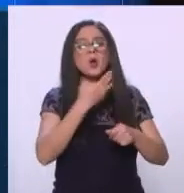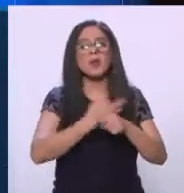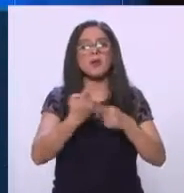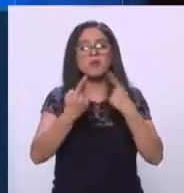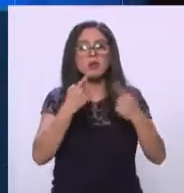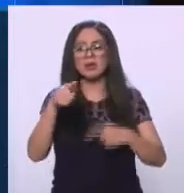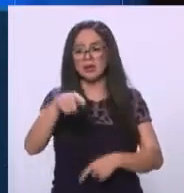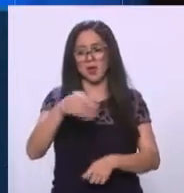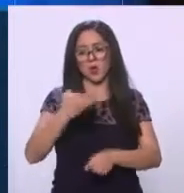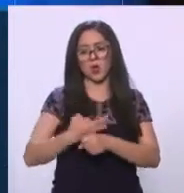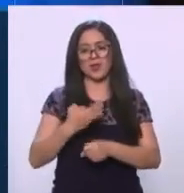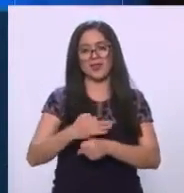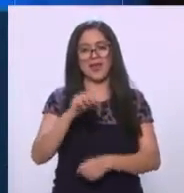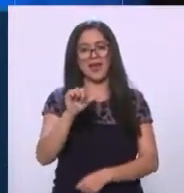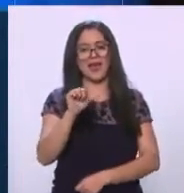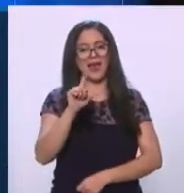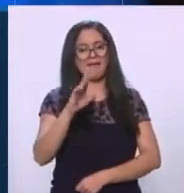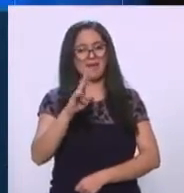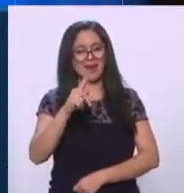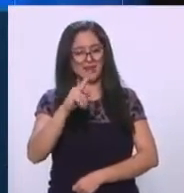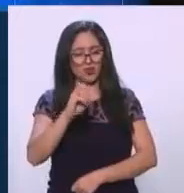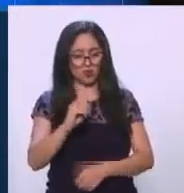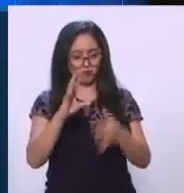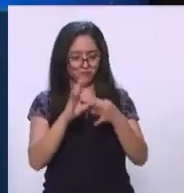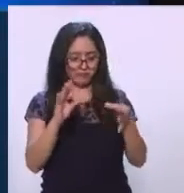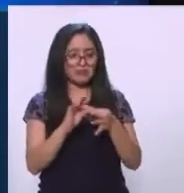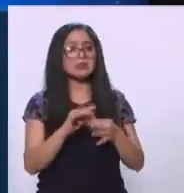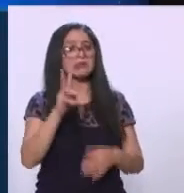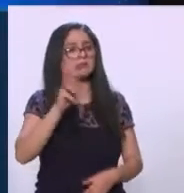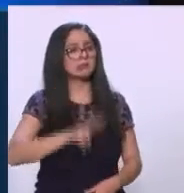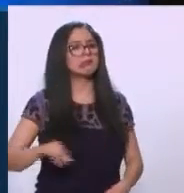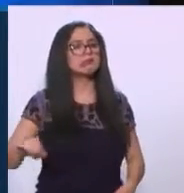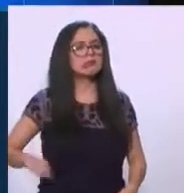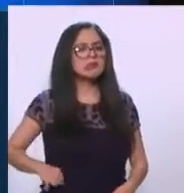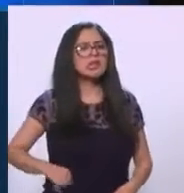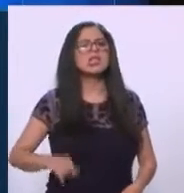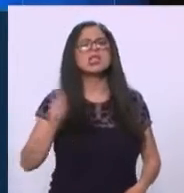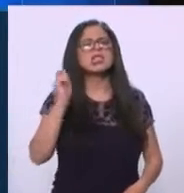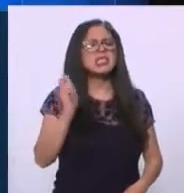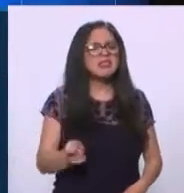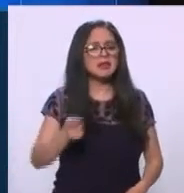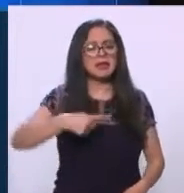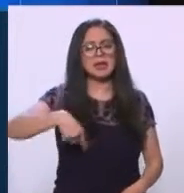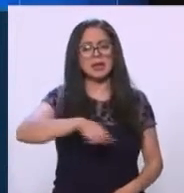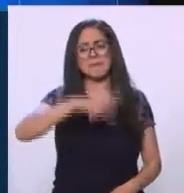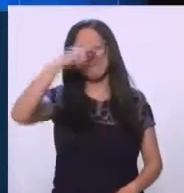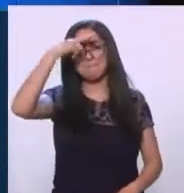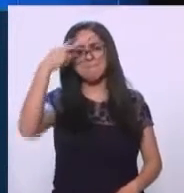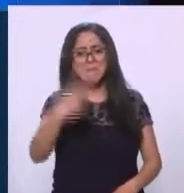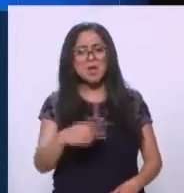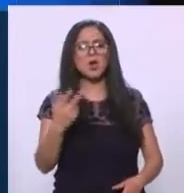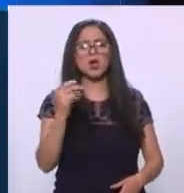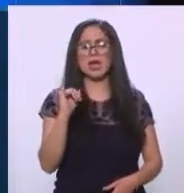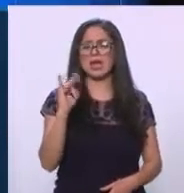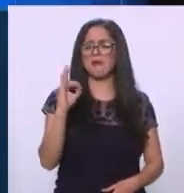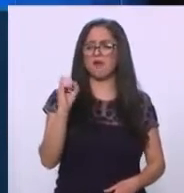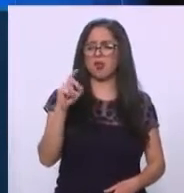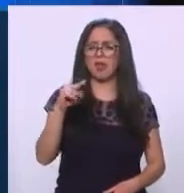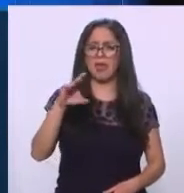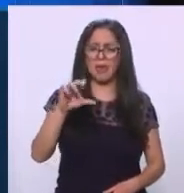decía Alberto es muy interesante porque en México, a través de los estudios que ha realizado Infodemia y